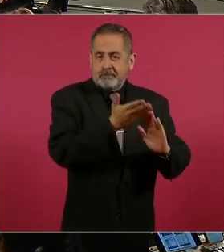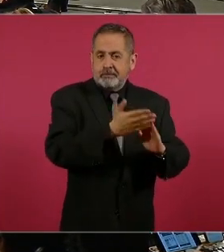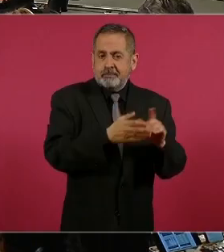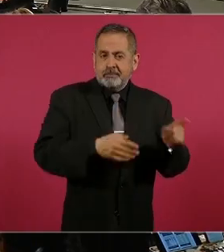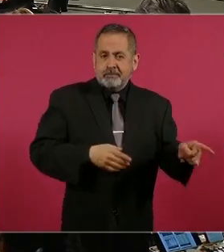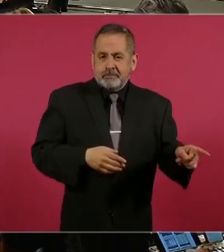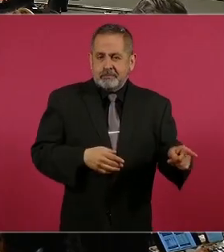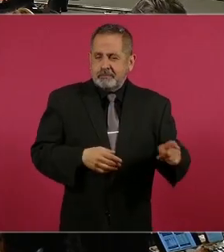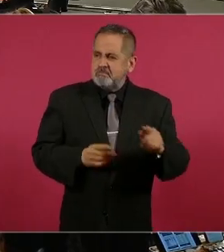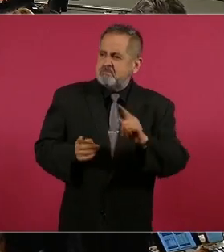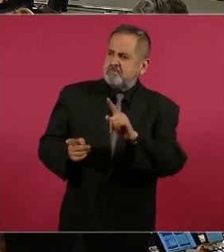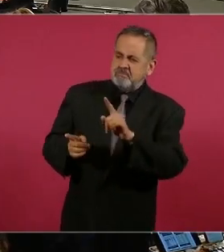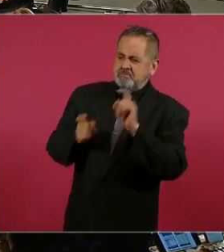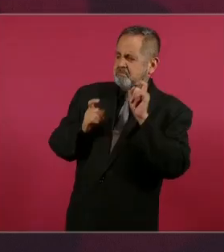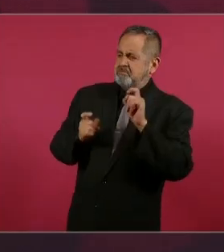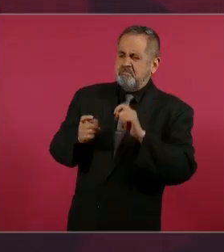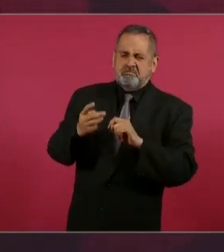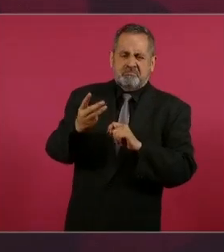la cobran en